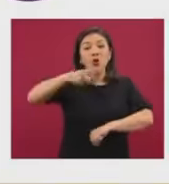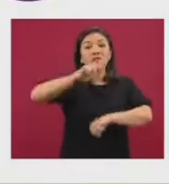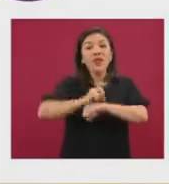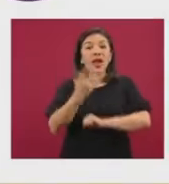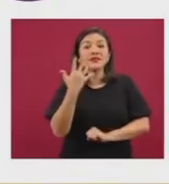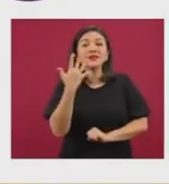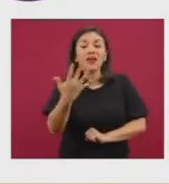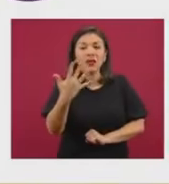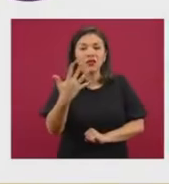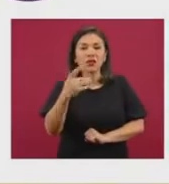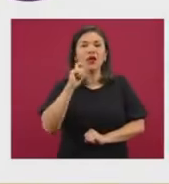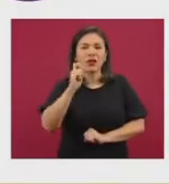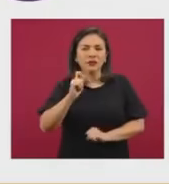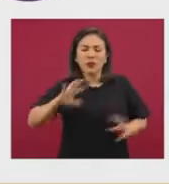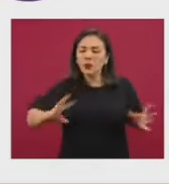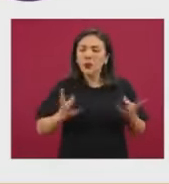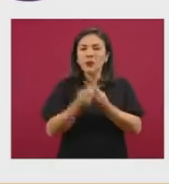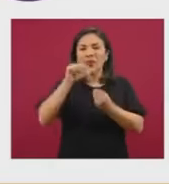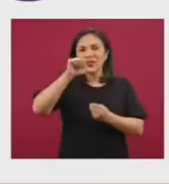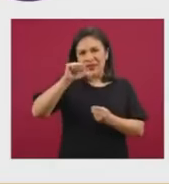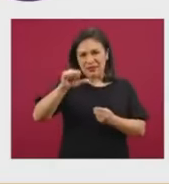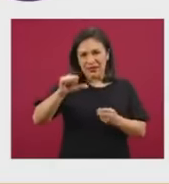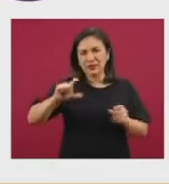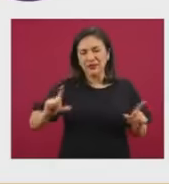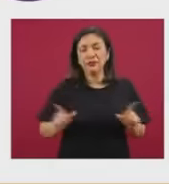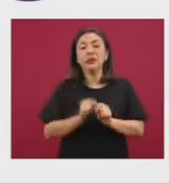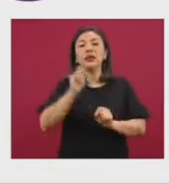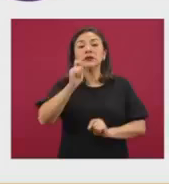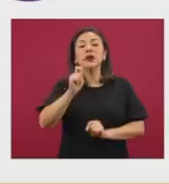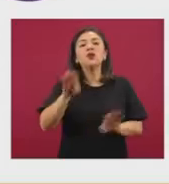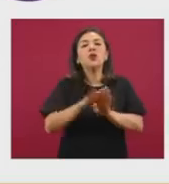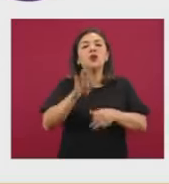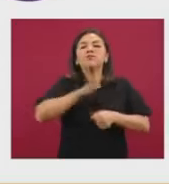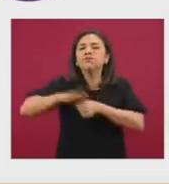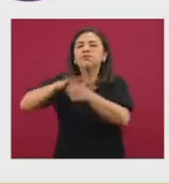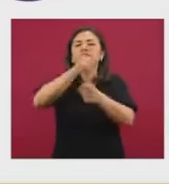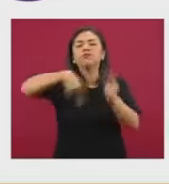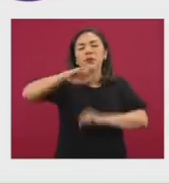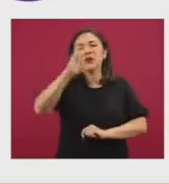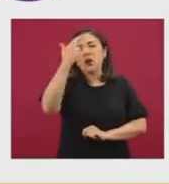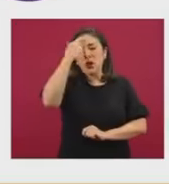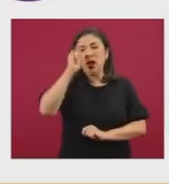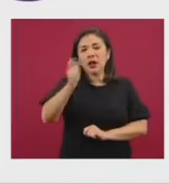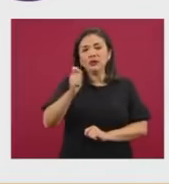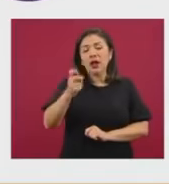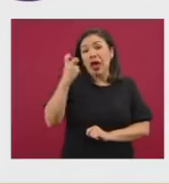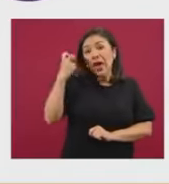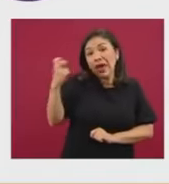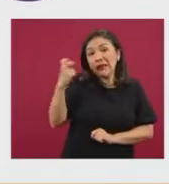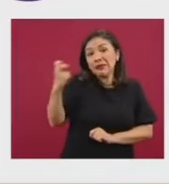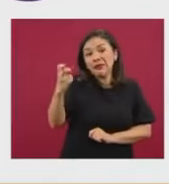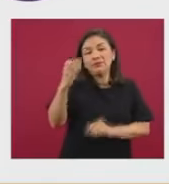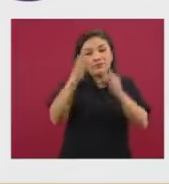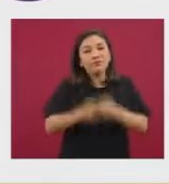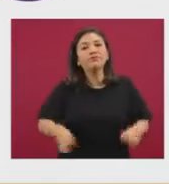5 de 16, es un recordatorio de esta campaña del